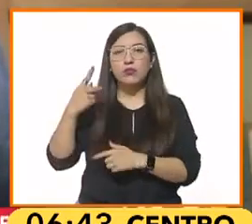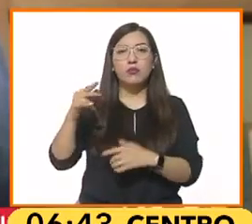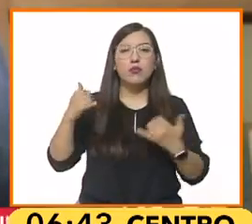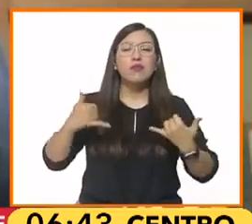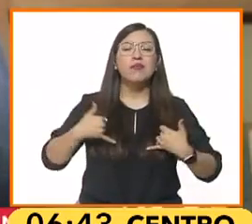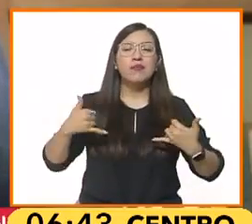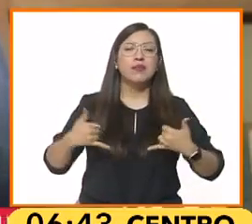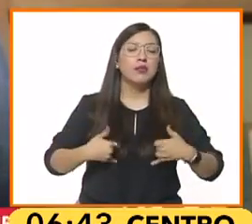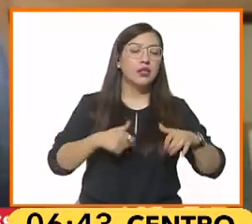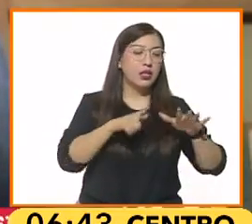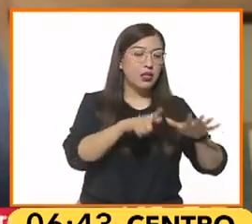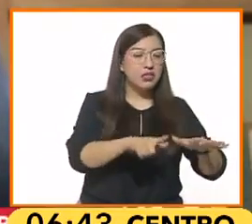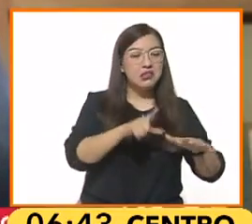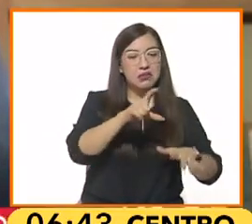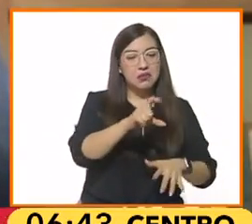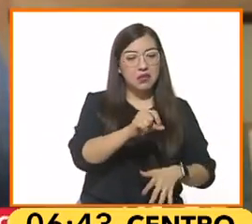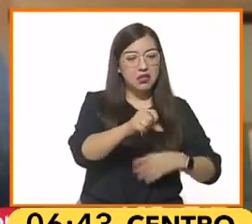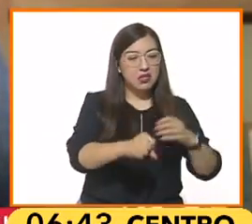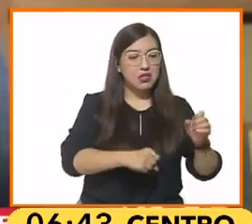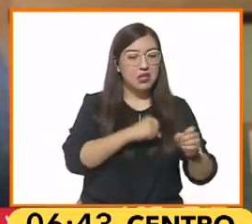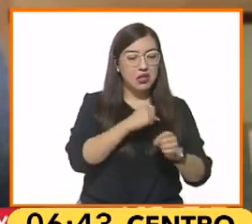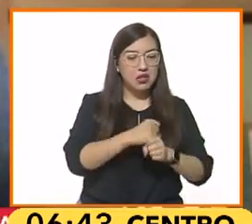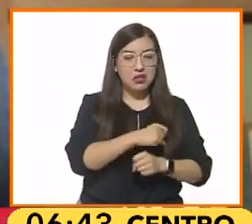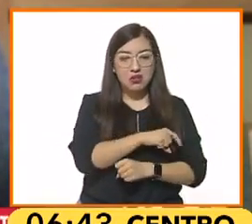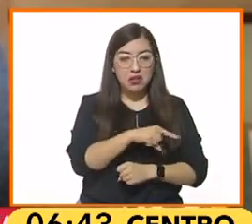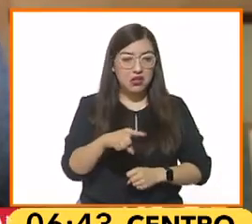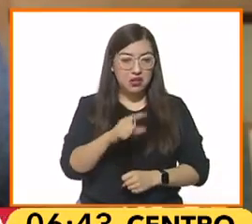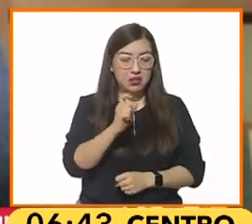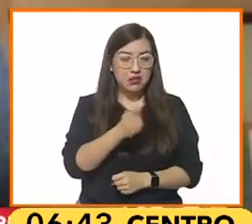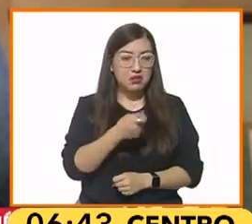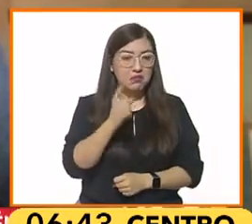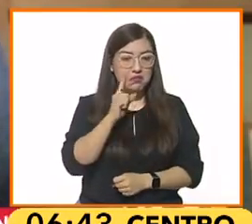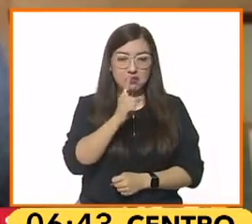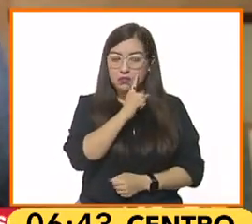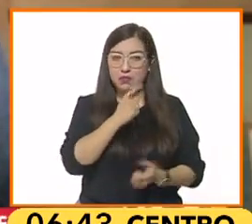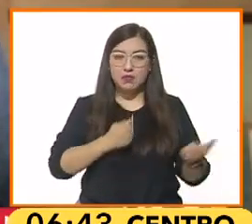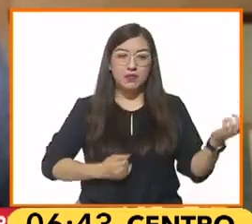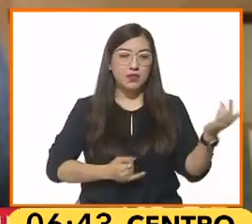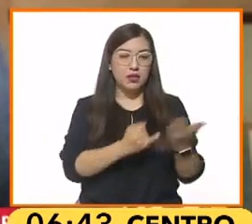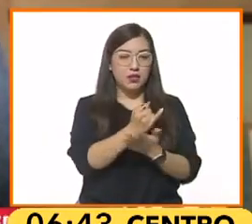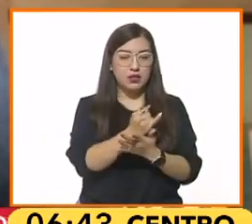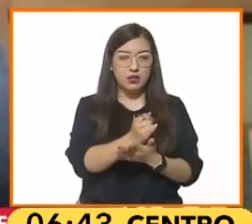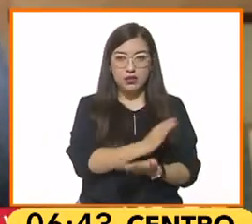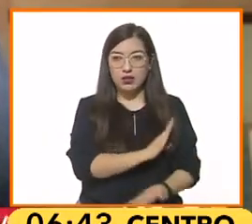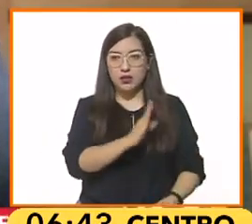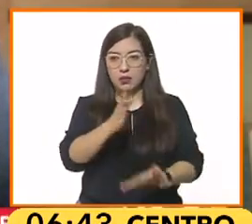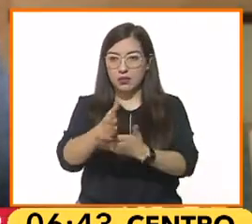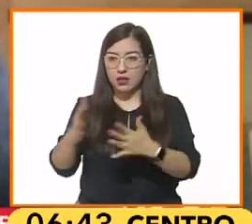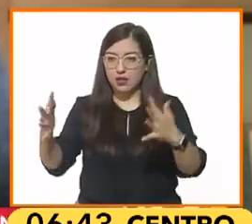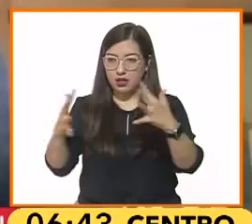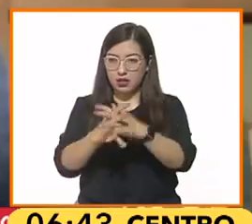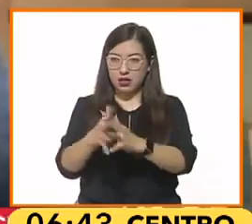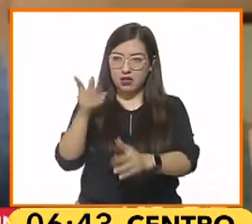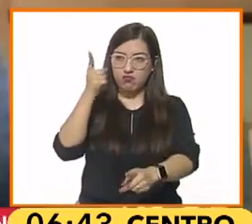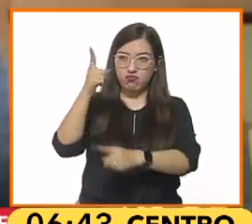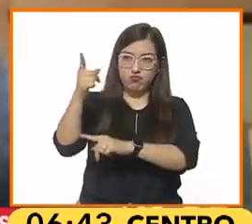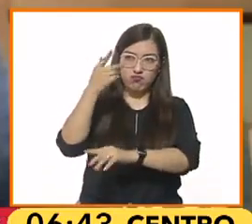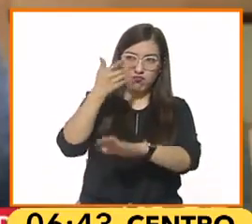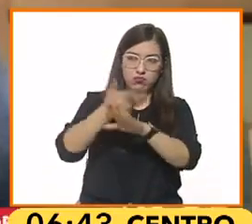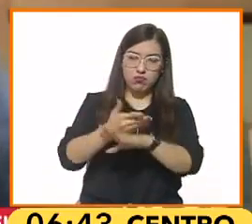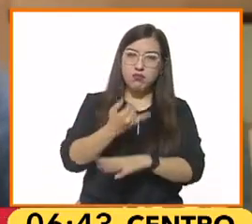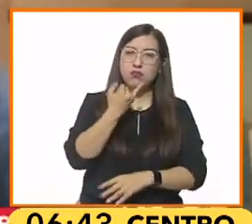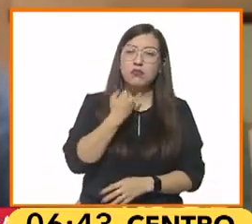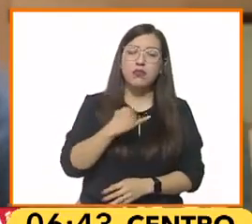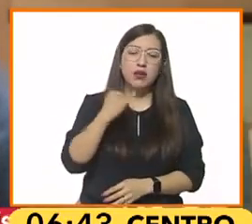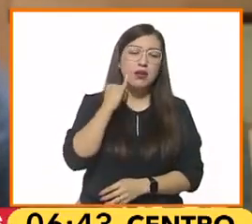de 17, 20 años que han decidido ir a la guerra contra Israel precisamente por este